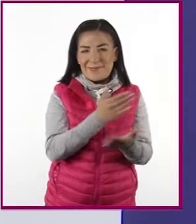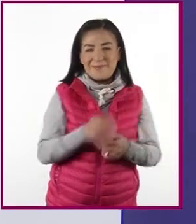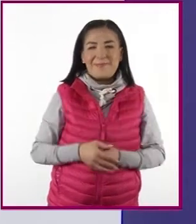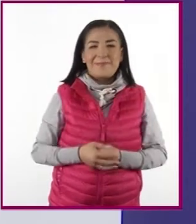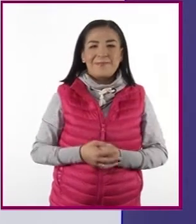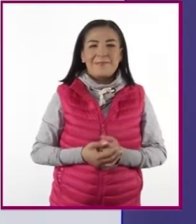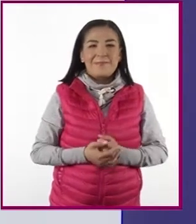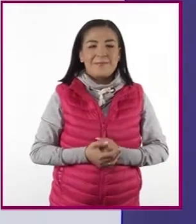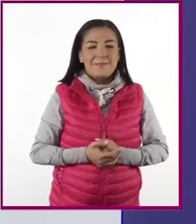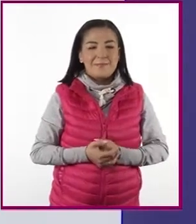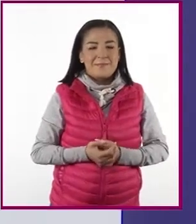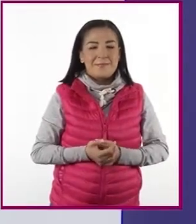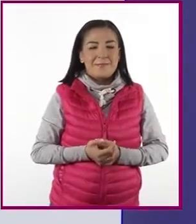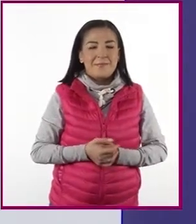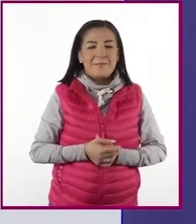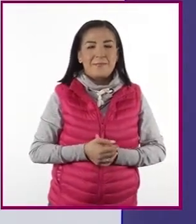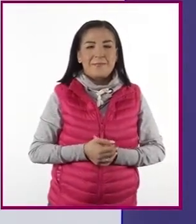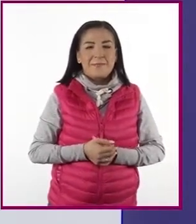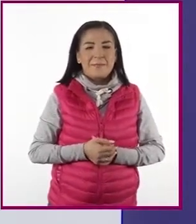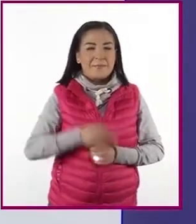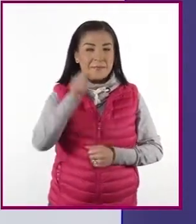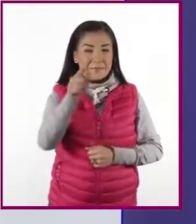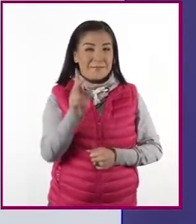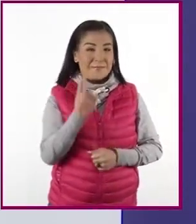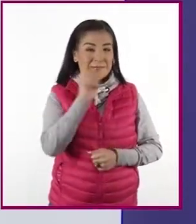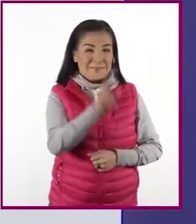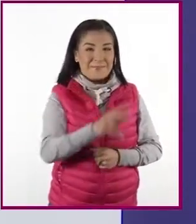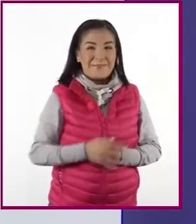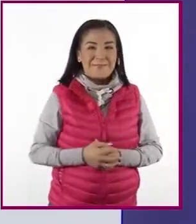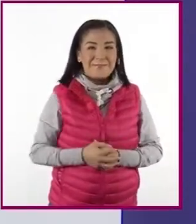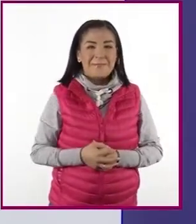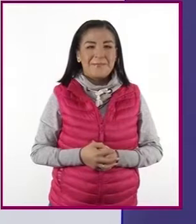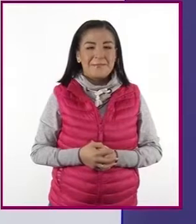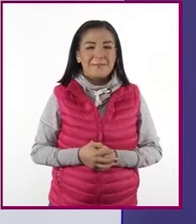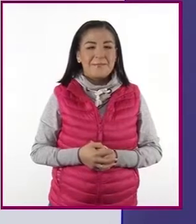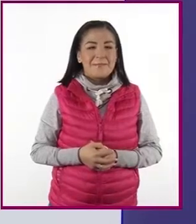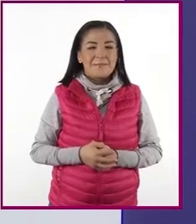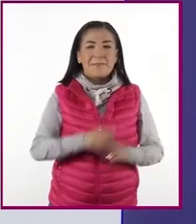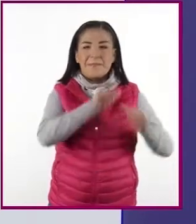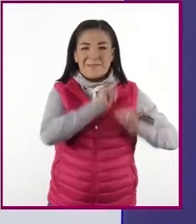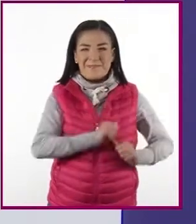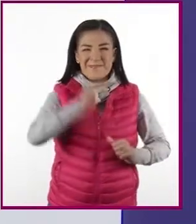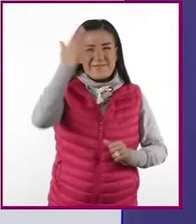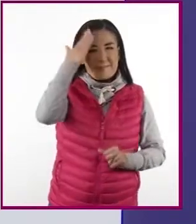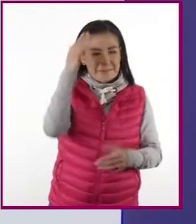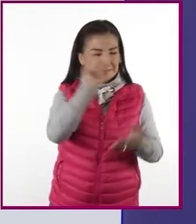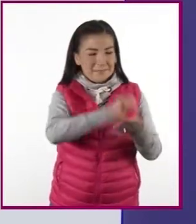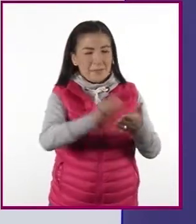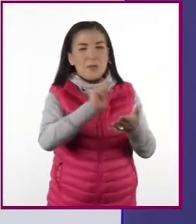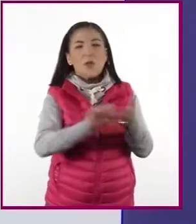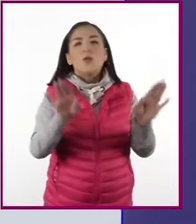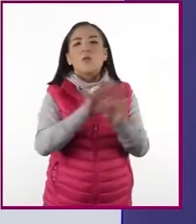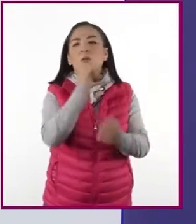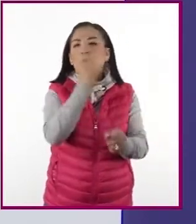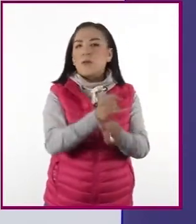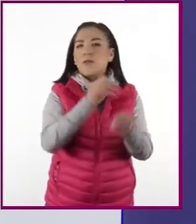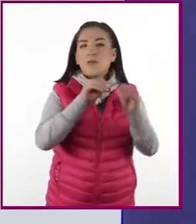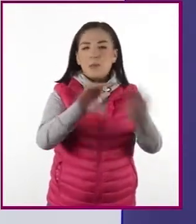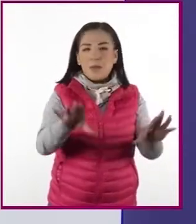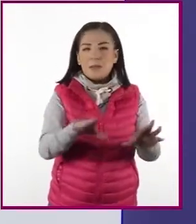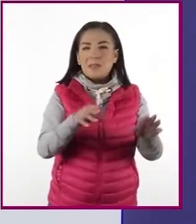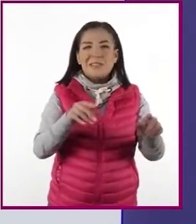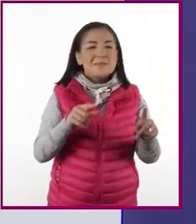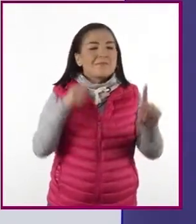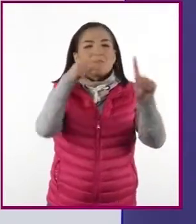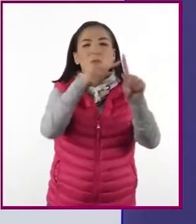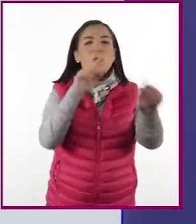Si se dieron cuenta, este autor aporta información clave para comprender el contenido